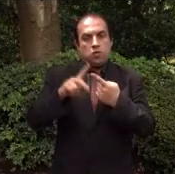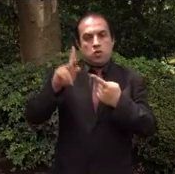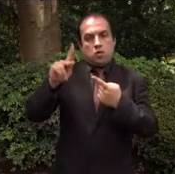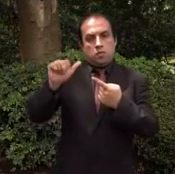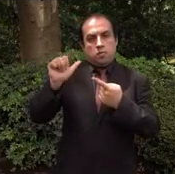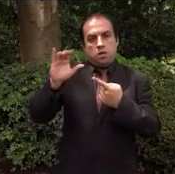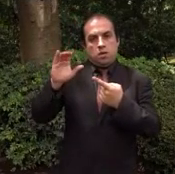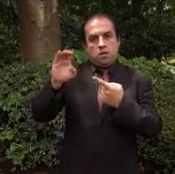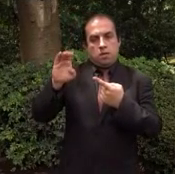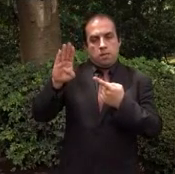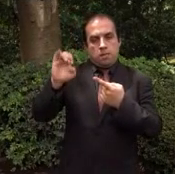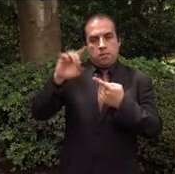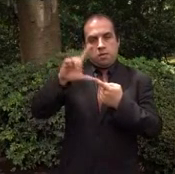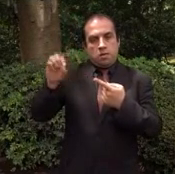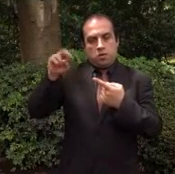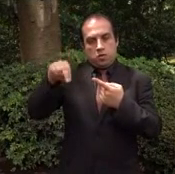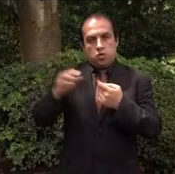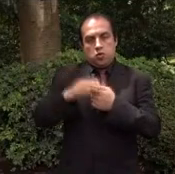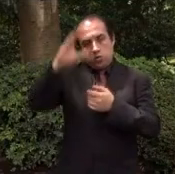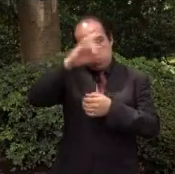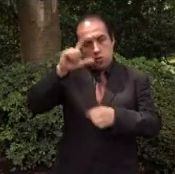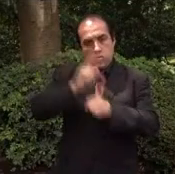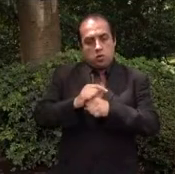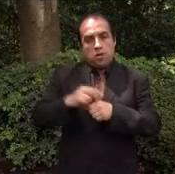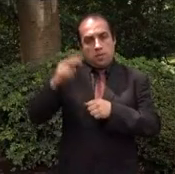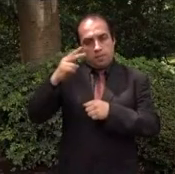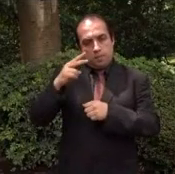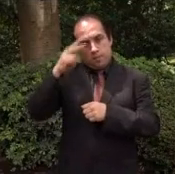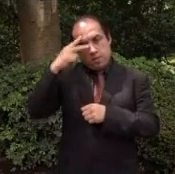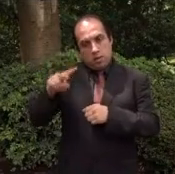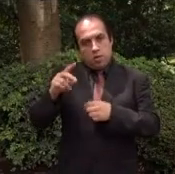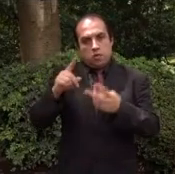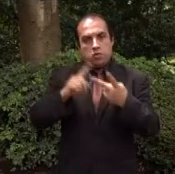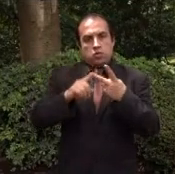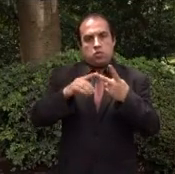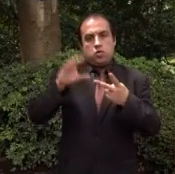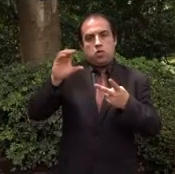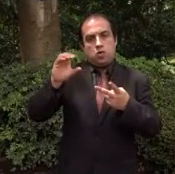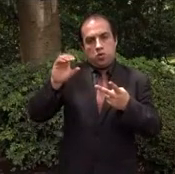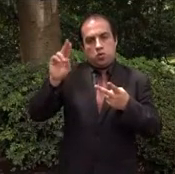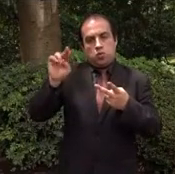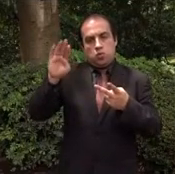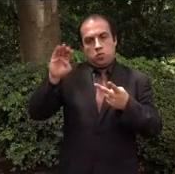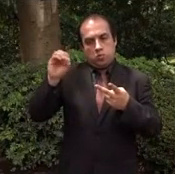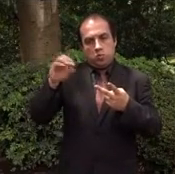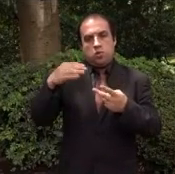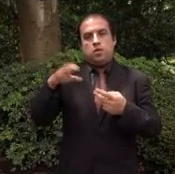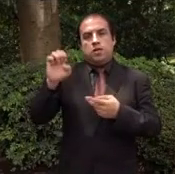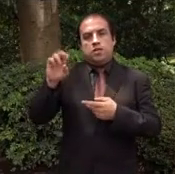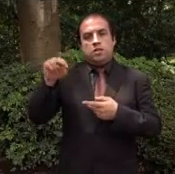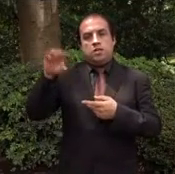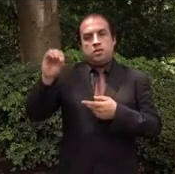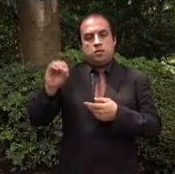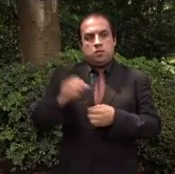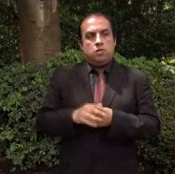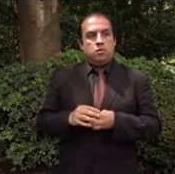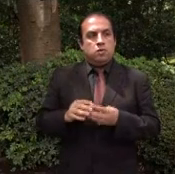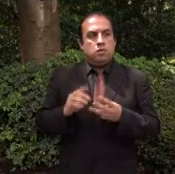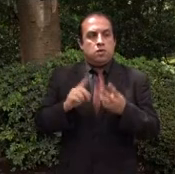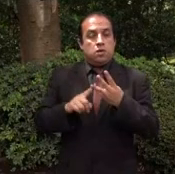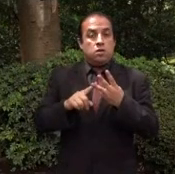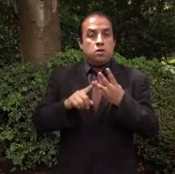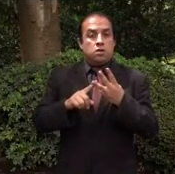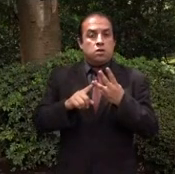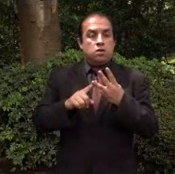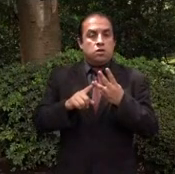Contemporáneo Mexicano, el Cubo Escénico o pues interdisciplinar, y un